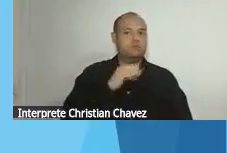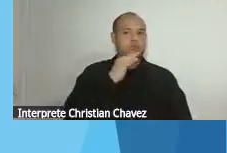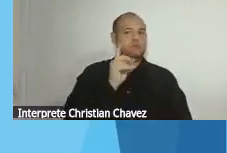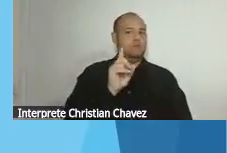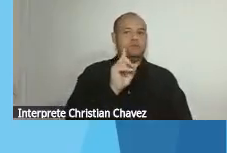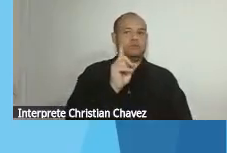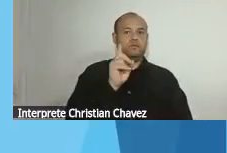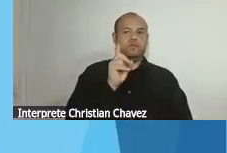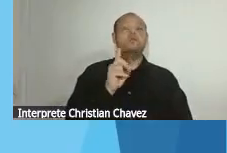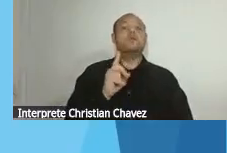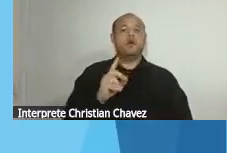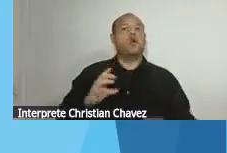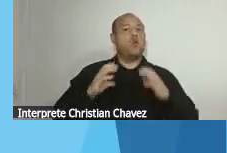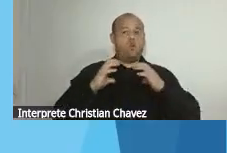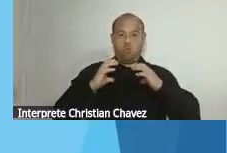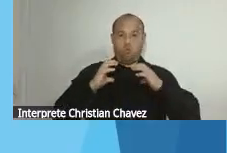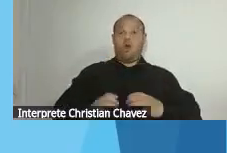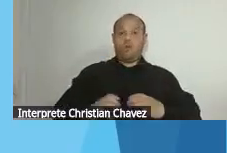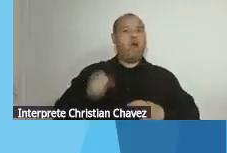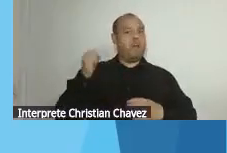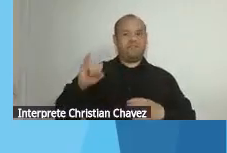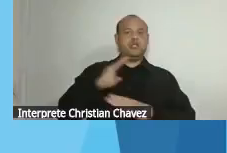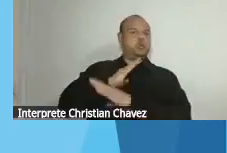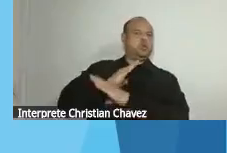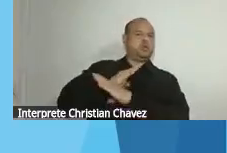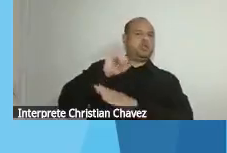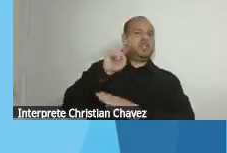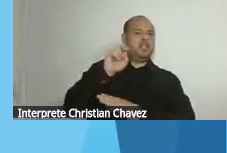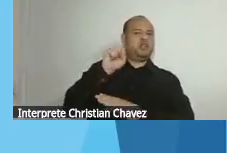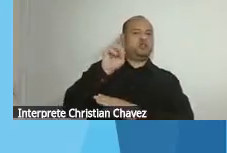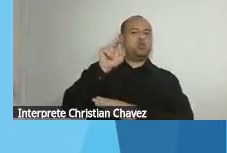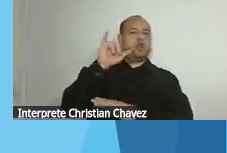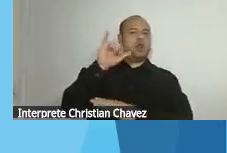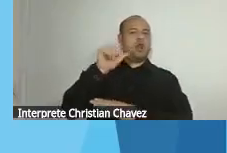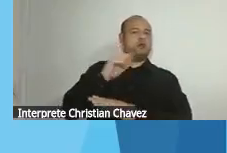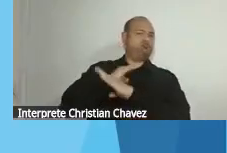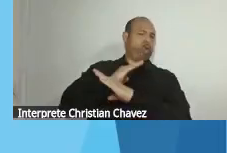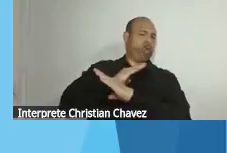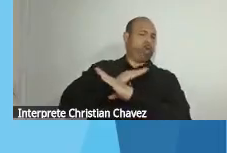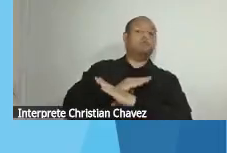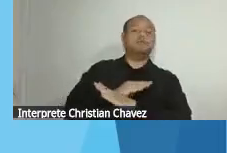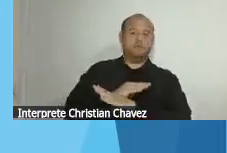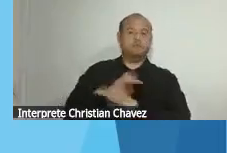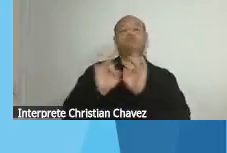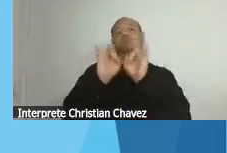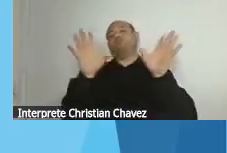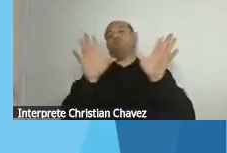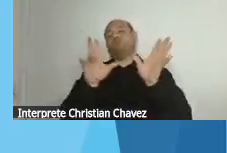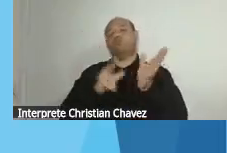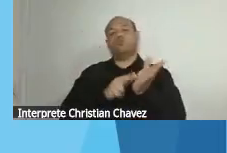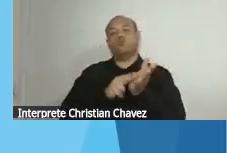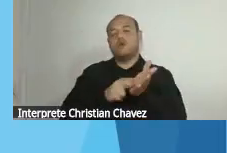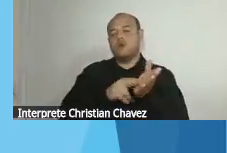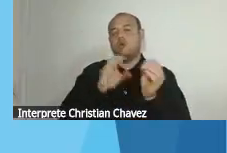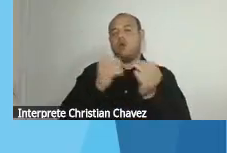cambio de pigmentación por la resistencia a la insulina, ¿sale? Bueno, también